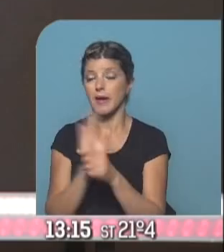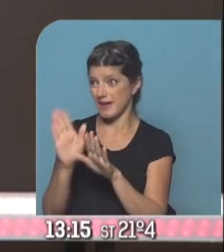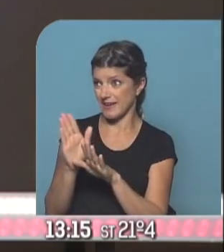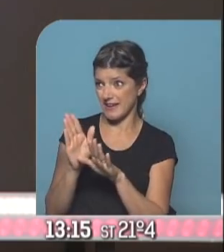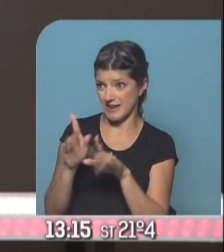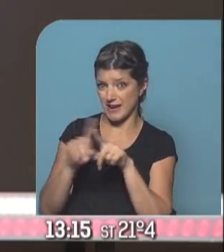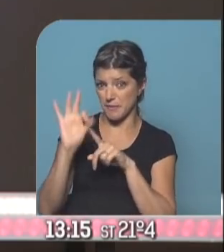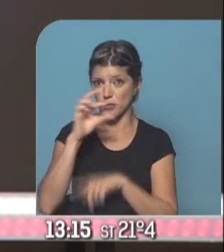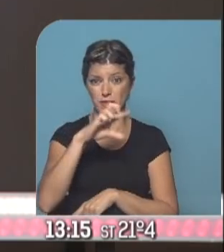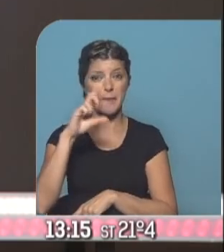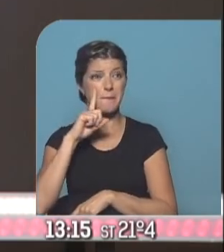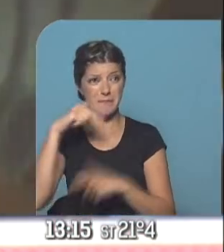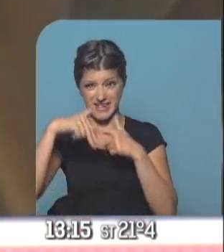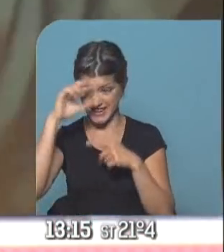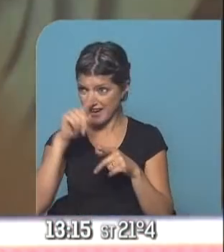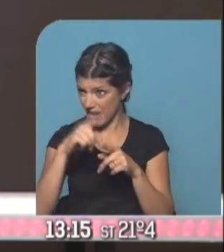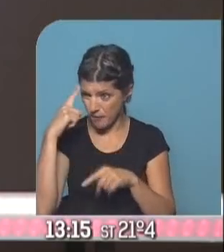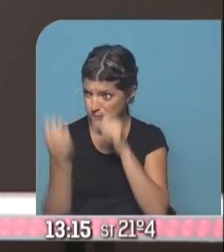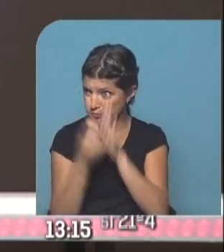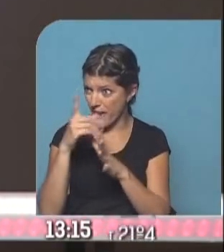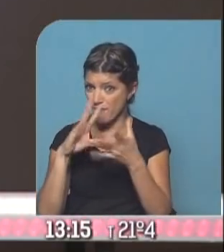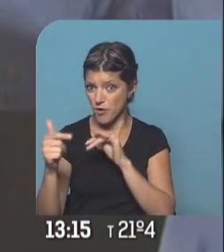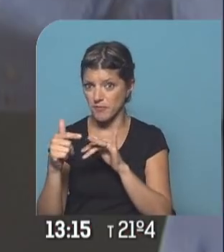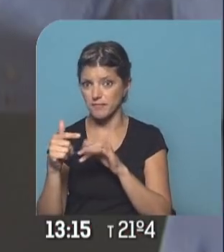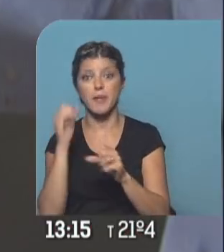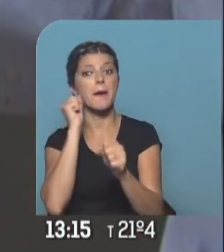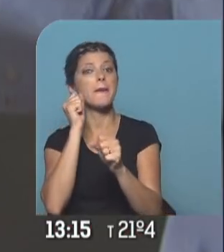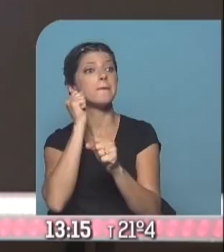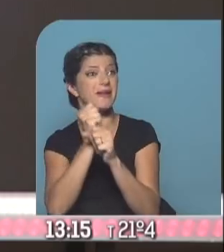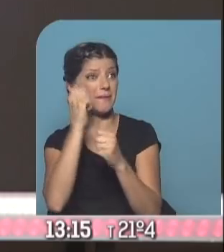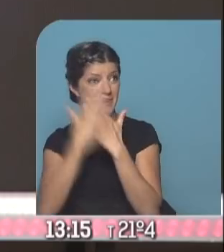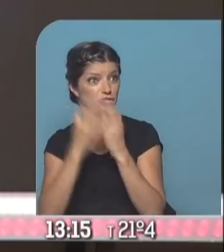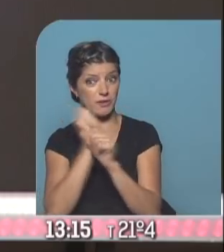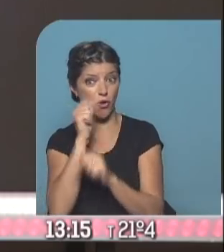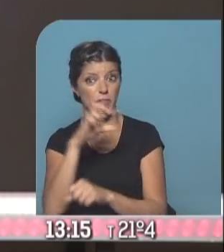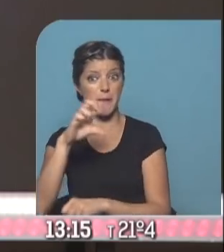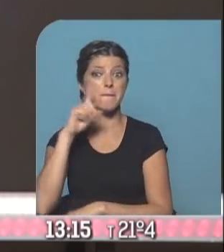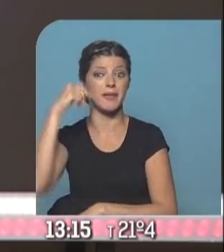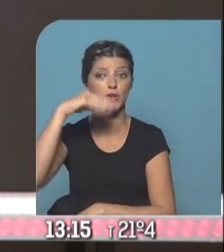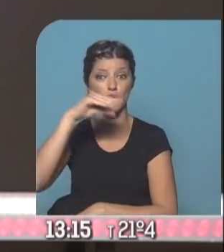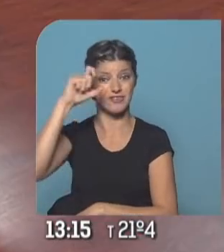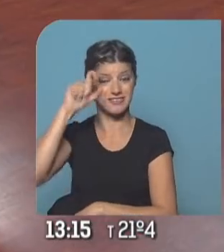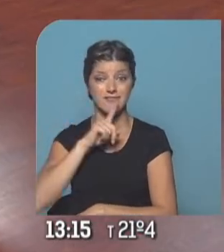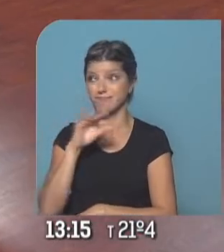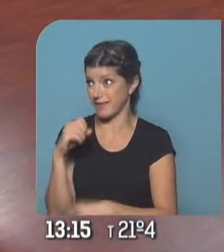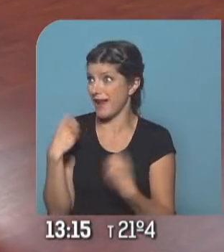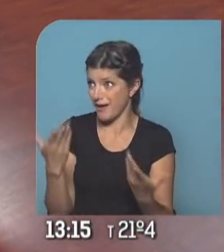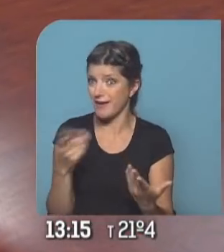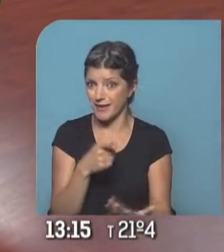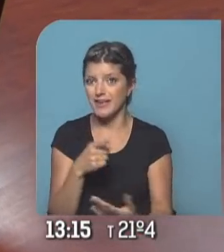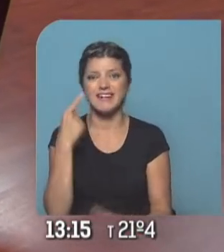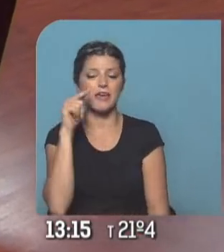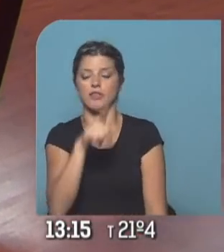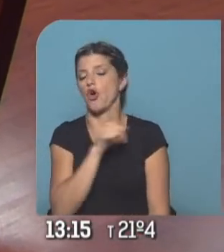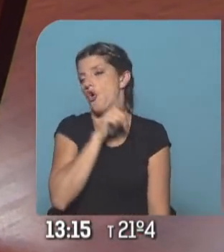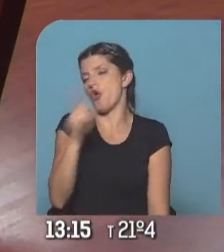el sistema, recordemos. Sí, claro, tal cual. Ministro de Trabajo de Pinochet. Piñera ya salió a anticipar que está en